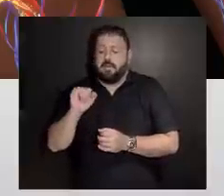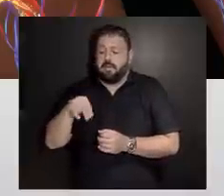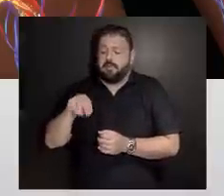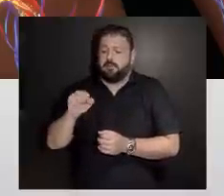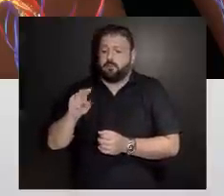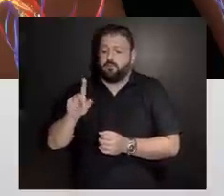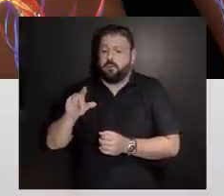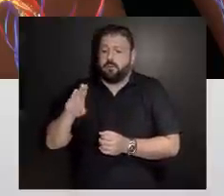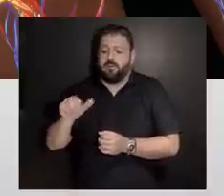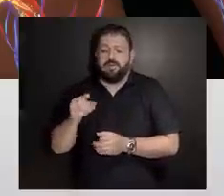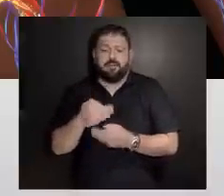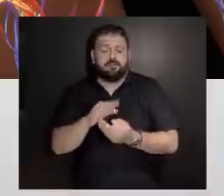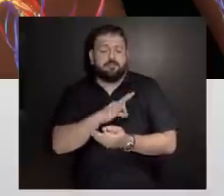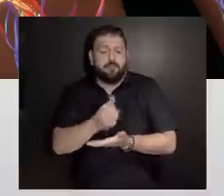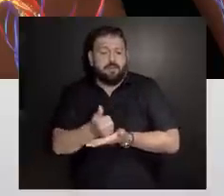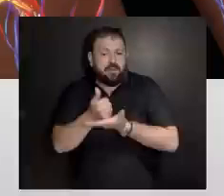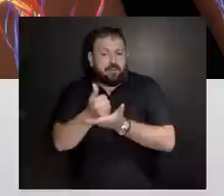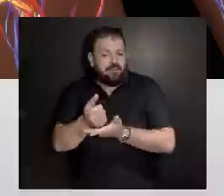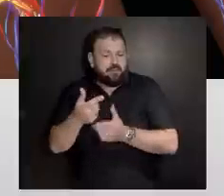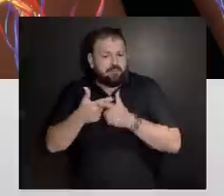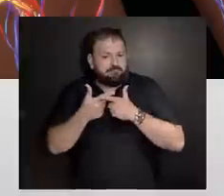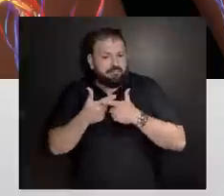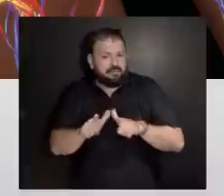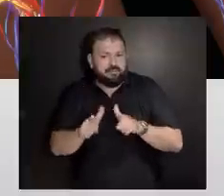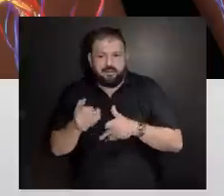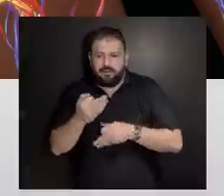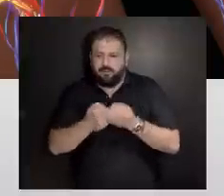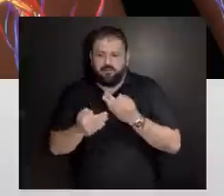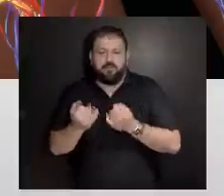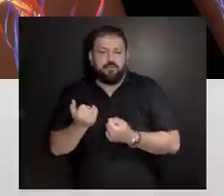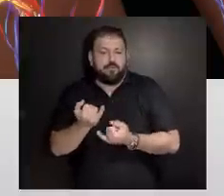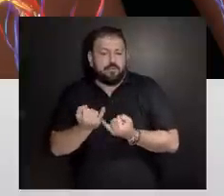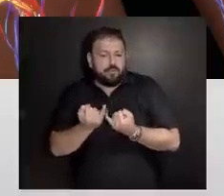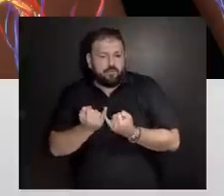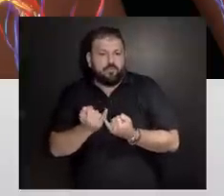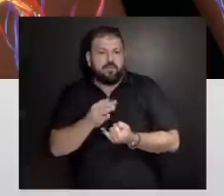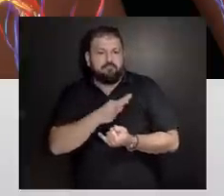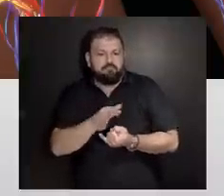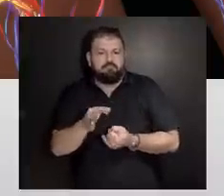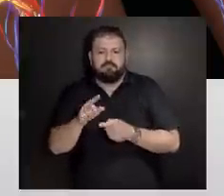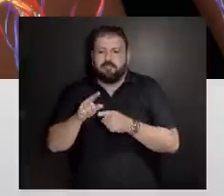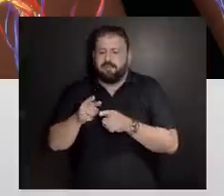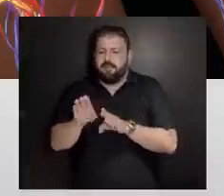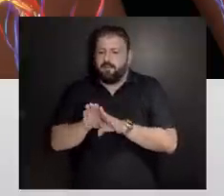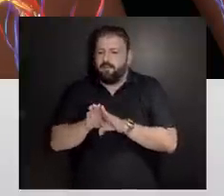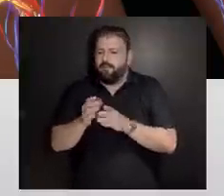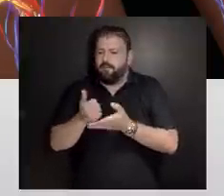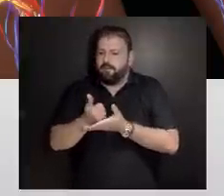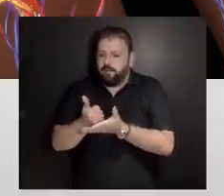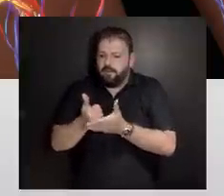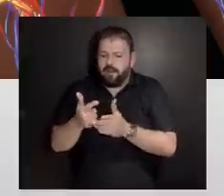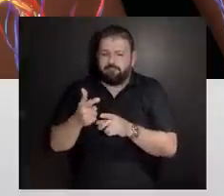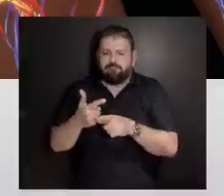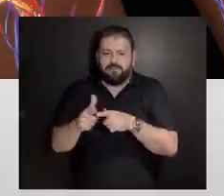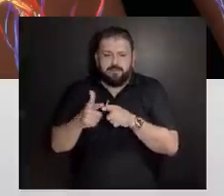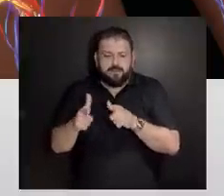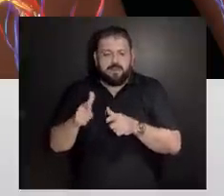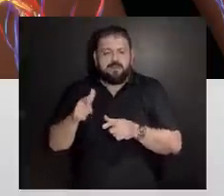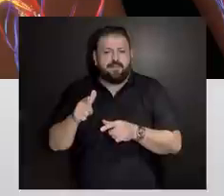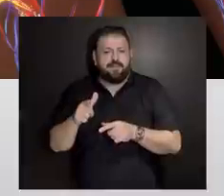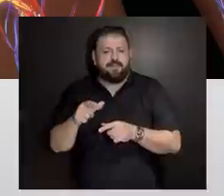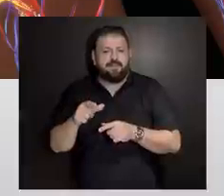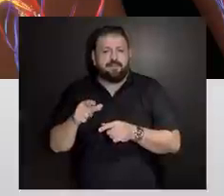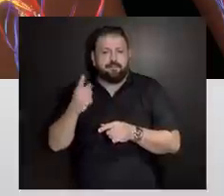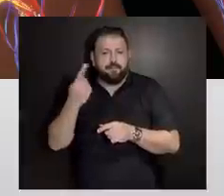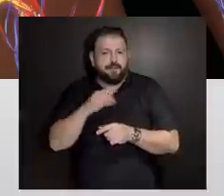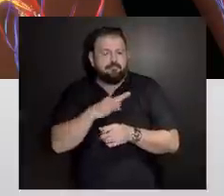nos va a ayudar a liberar, bueno, se va a liberar más bien tras el consumo de glucosa, y lo que va a hacer es tratar de